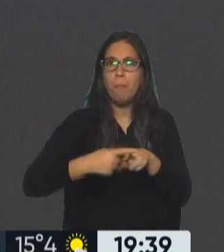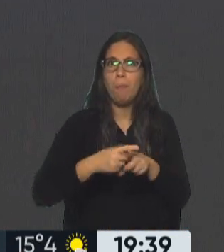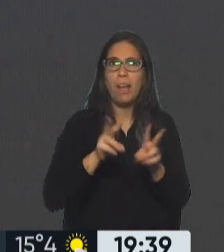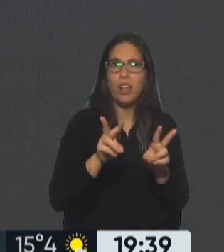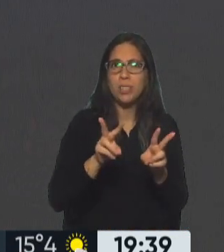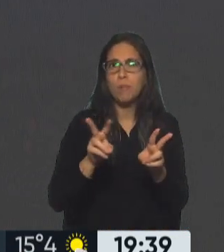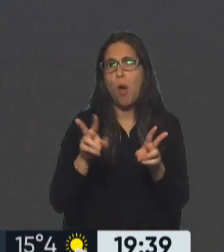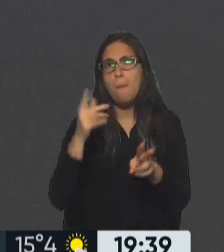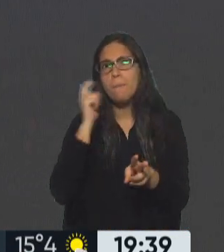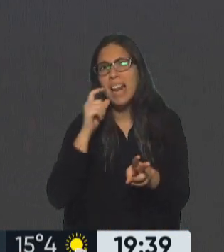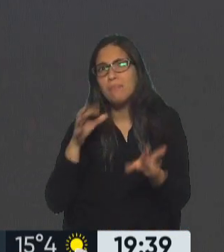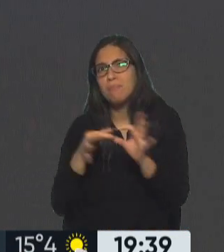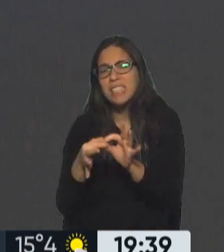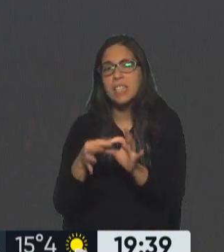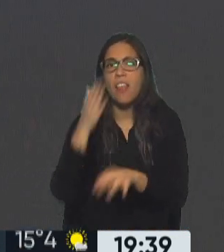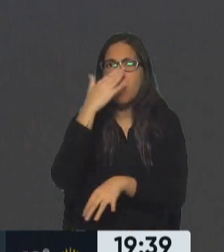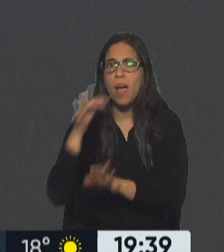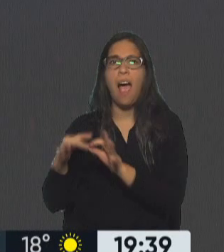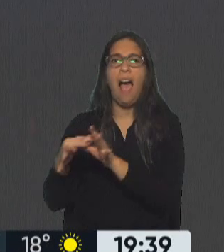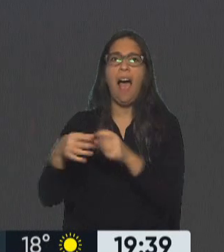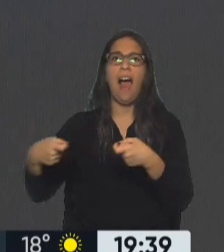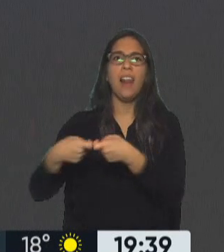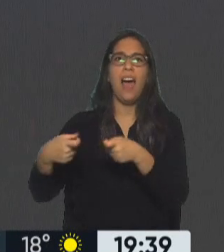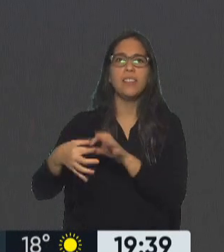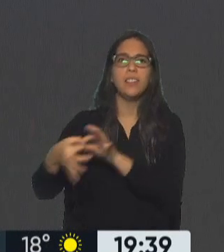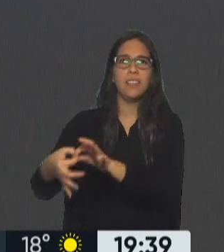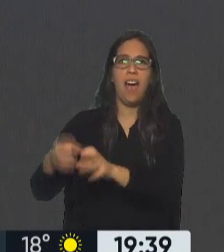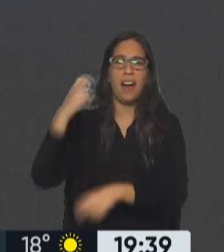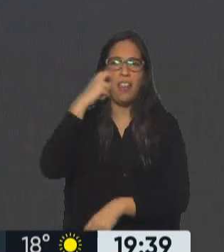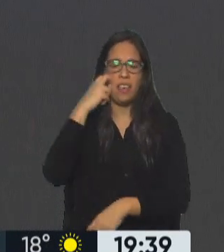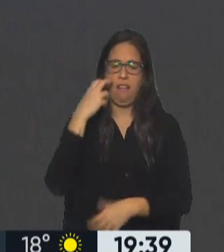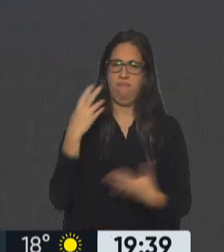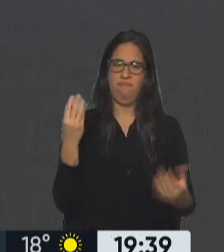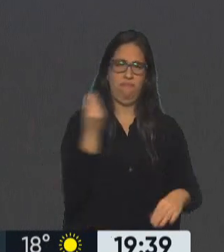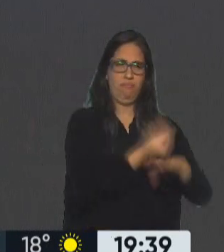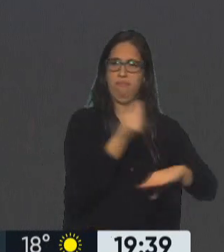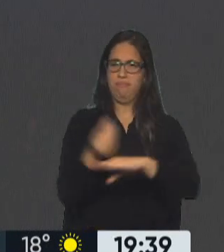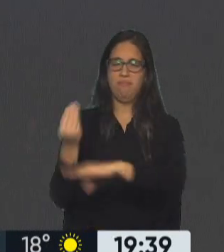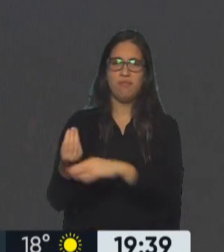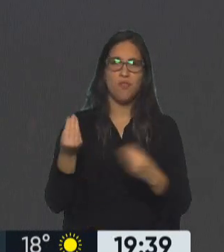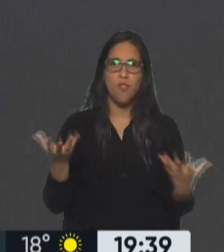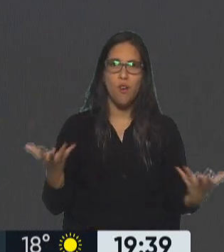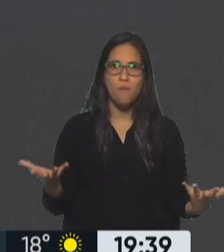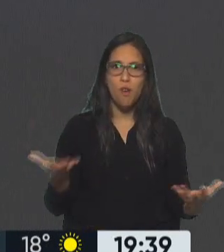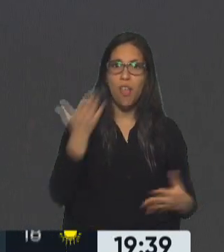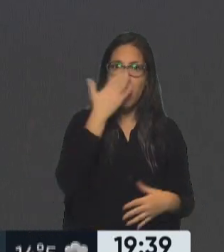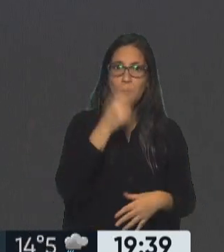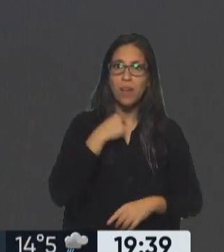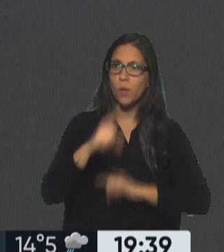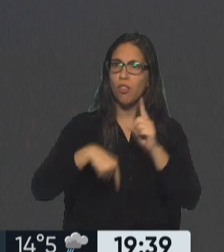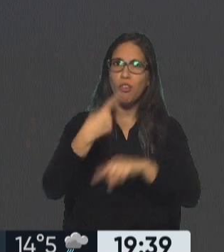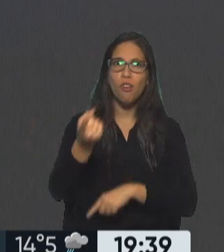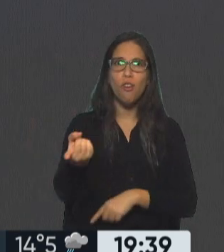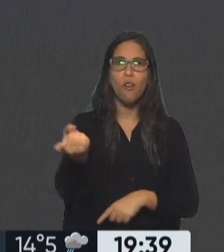menemista, Cavallo con la alianza radical. Y uno dice, y quiso volver cuando era el después cuando fue